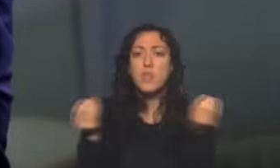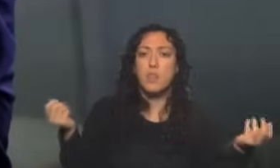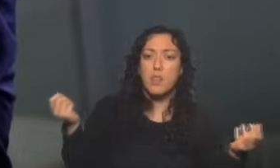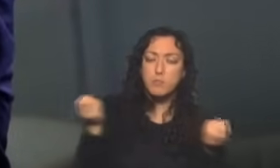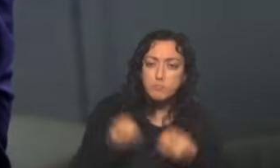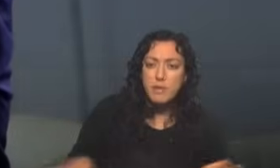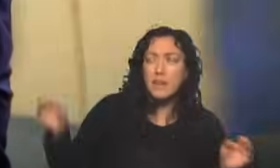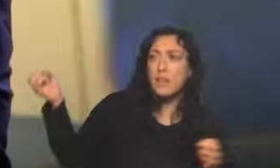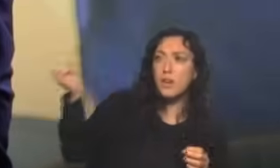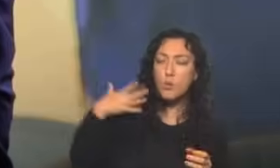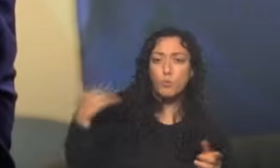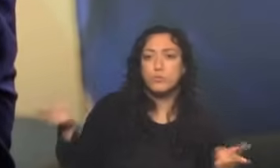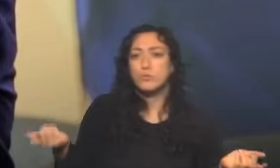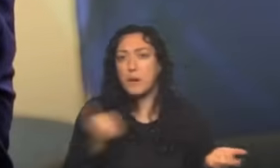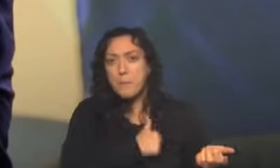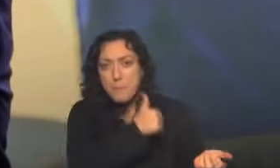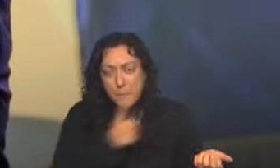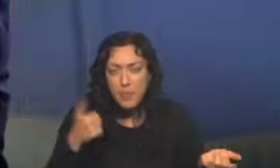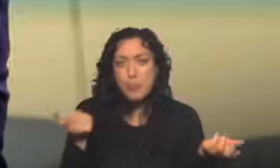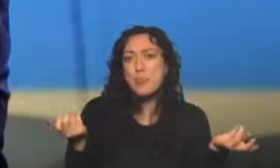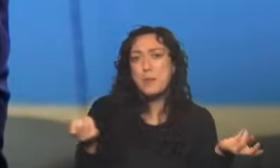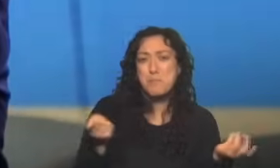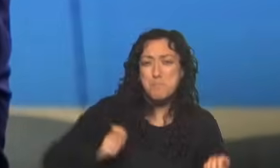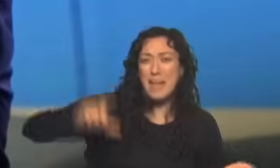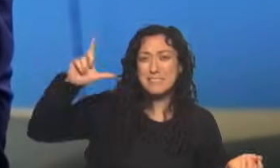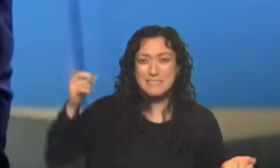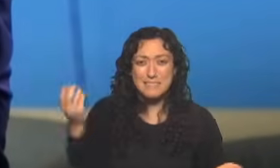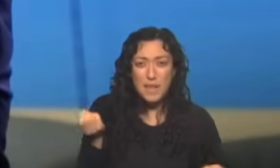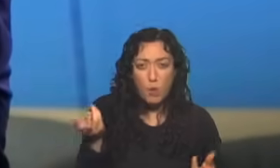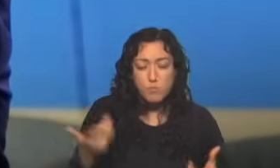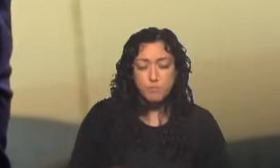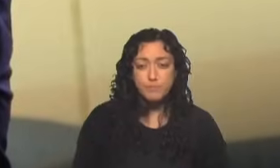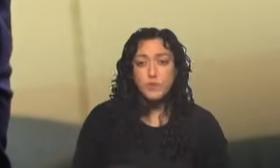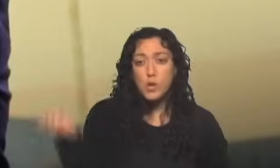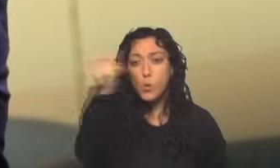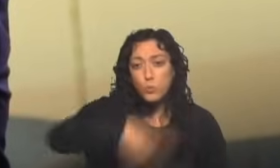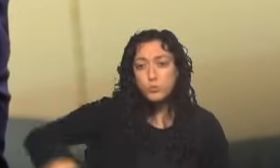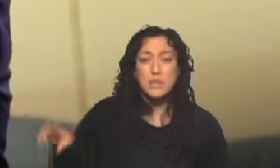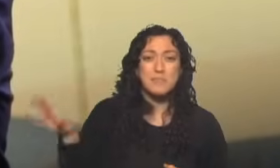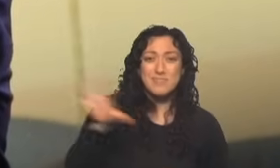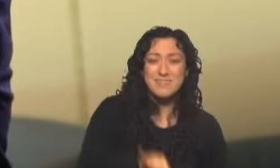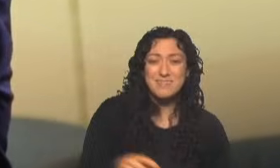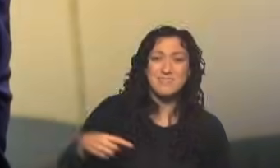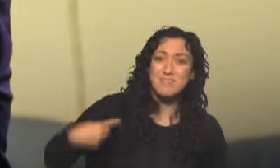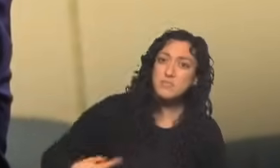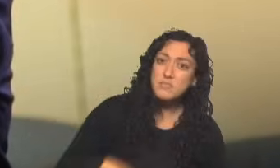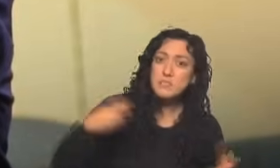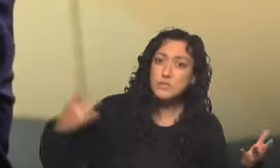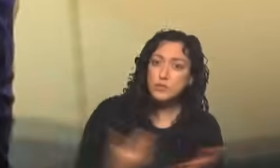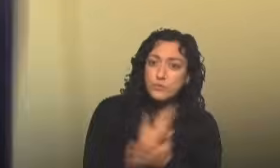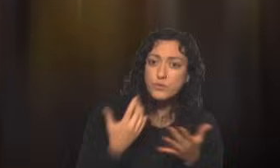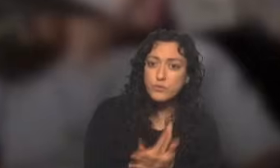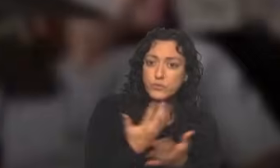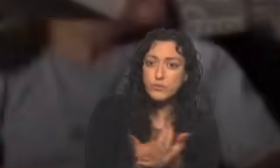luz y las medicinas están cada vez más caras y ustedes cada día sienten que son más